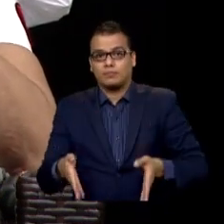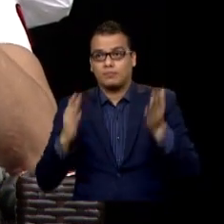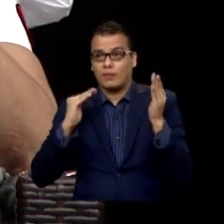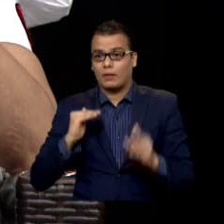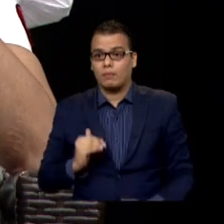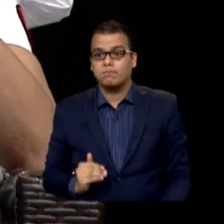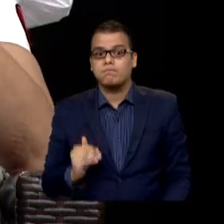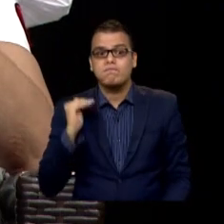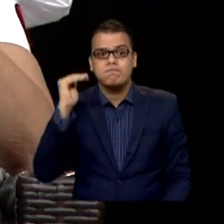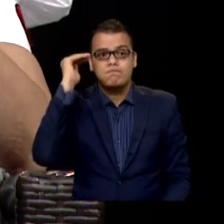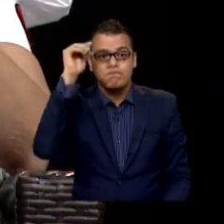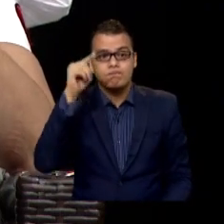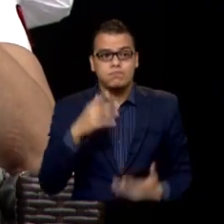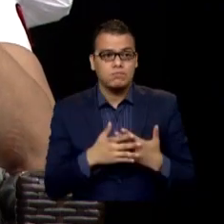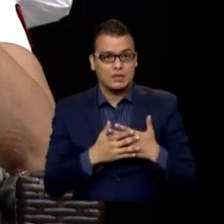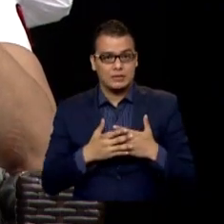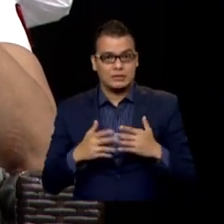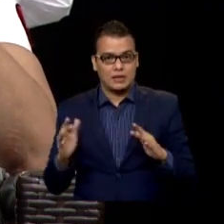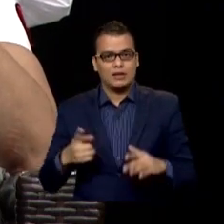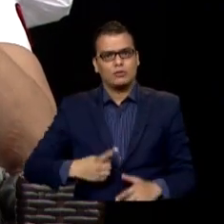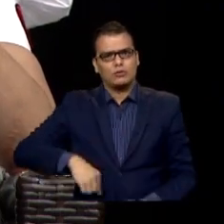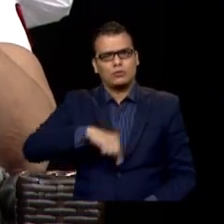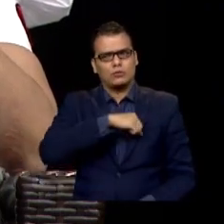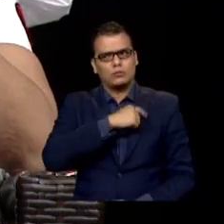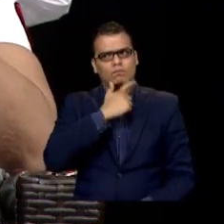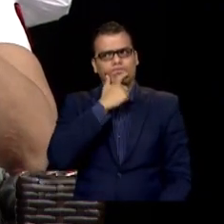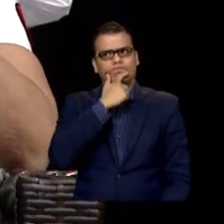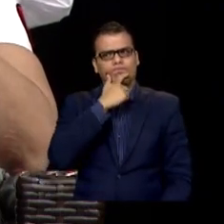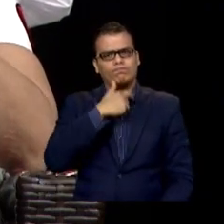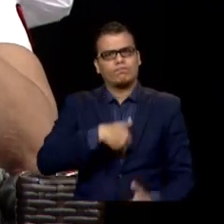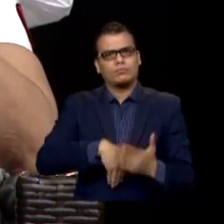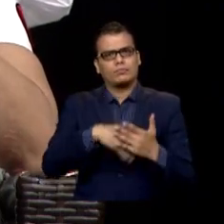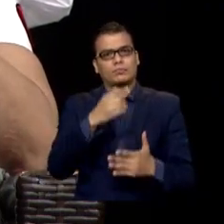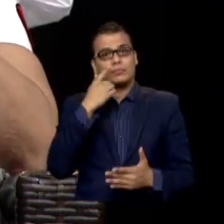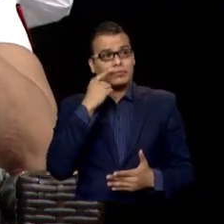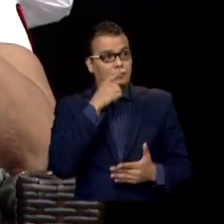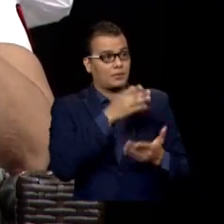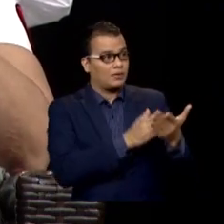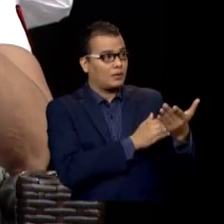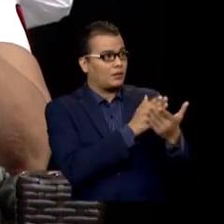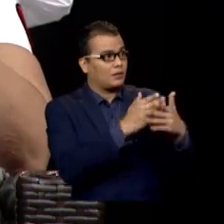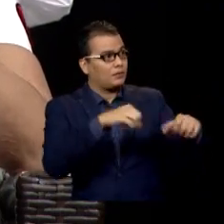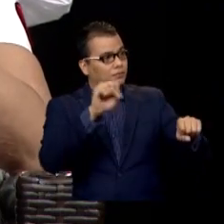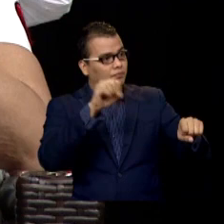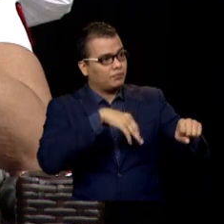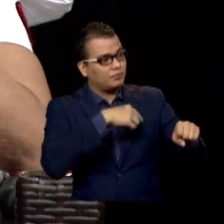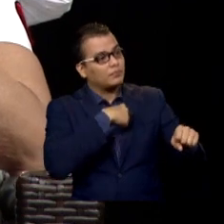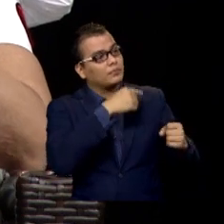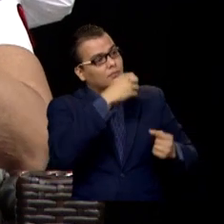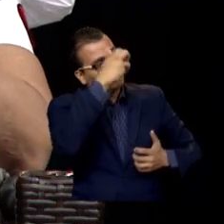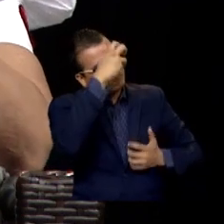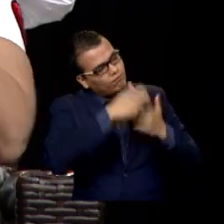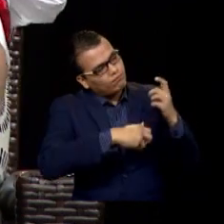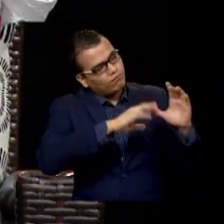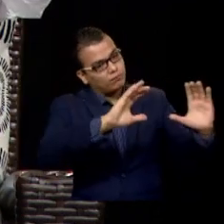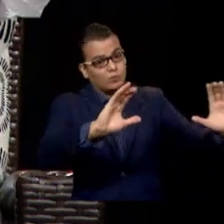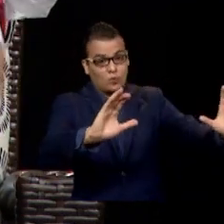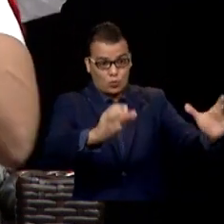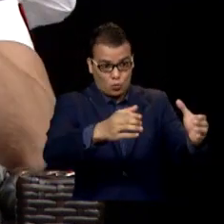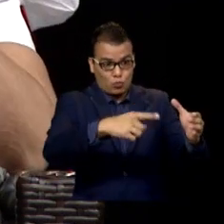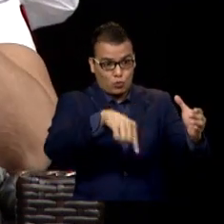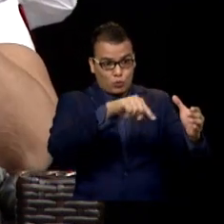residenciales. Vamos a empezar entonces acciones, ya en vez de ir al supermercado a tomar la prueba, que lo hacíamos como un conglomerado,